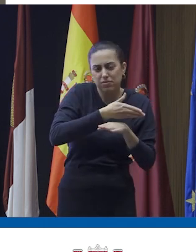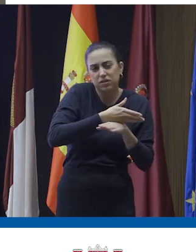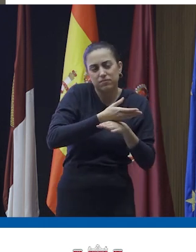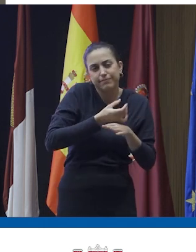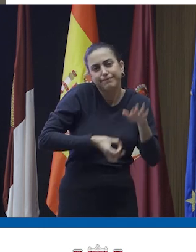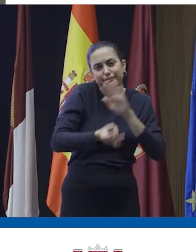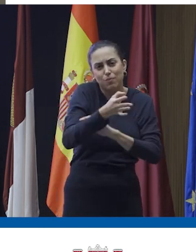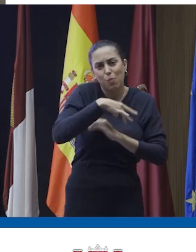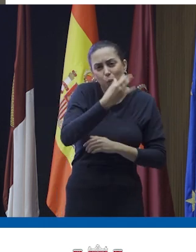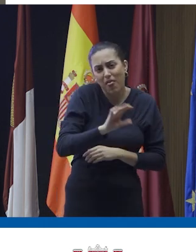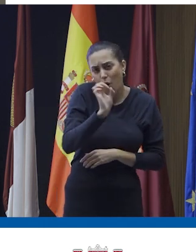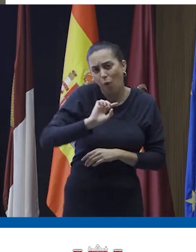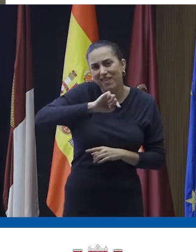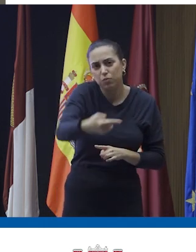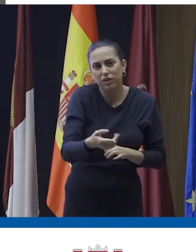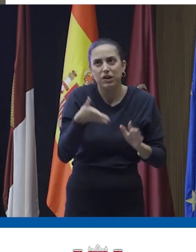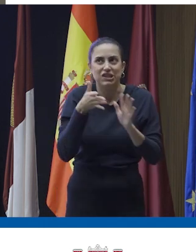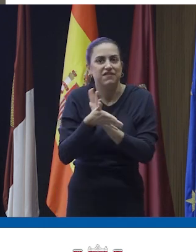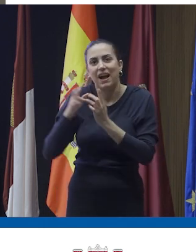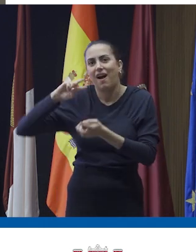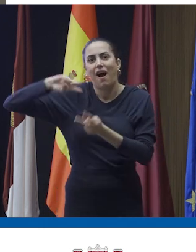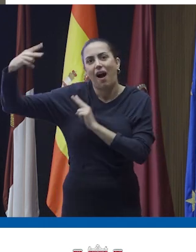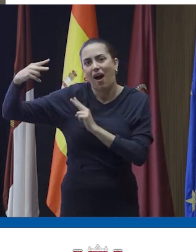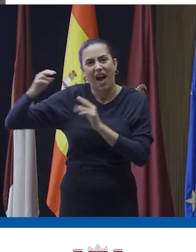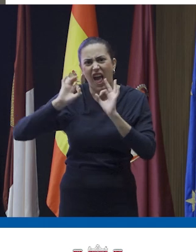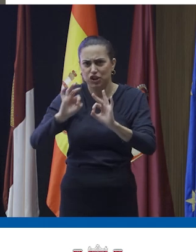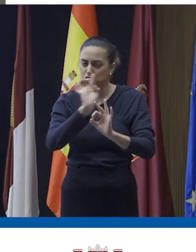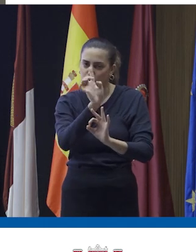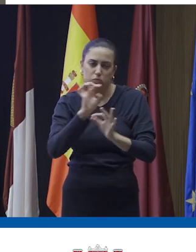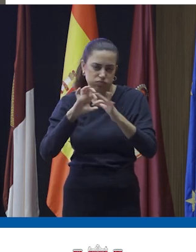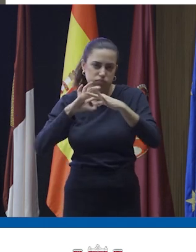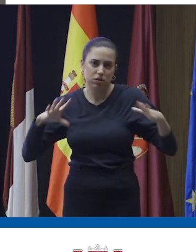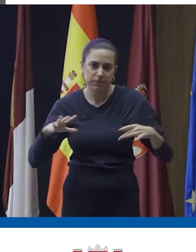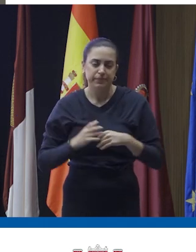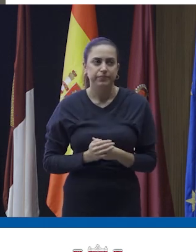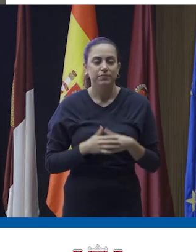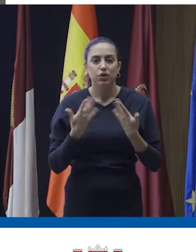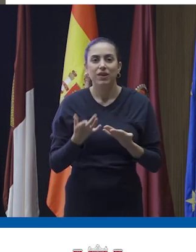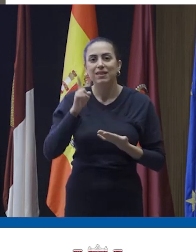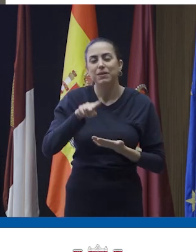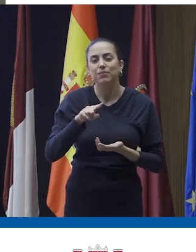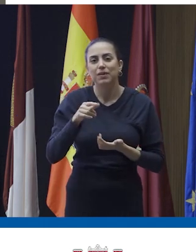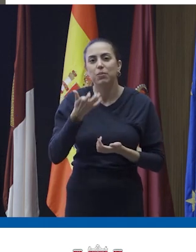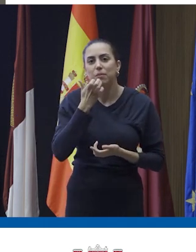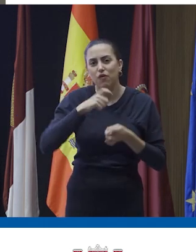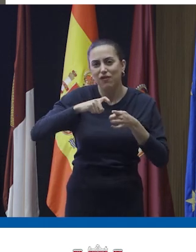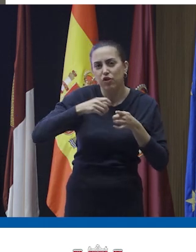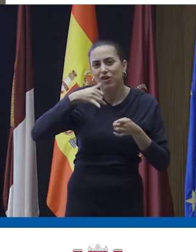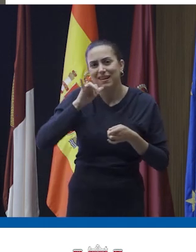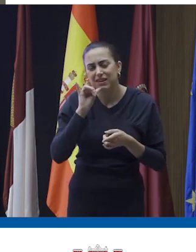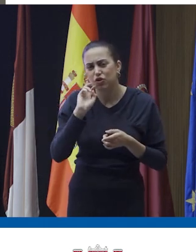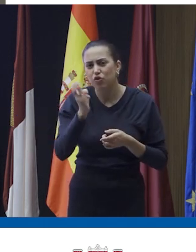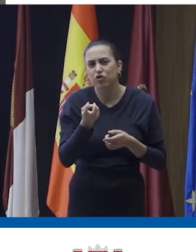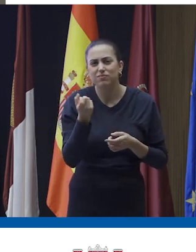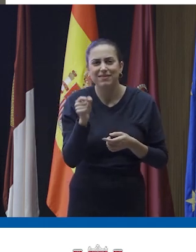poquito después, pero no es la causa per se de la catarata. Entonces, la diabetes también es otro factor de riesgo frecuente.